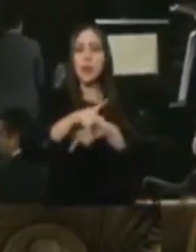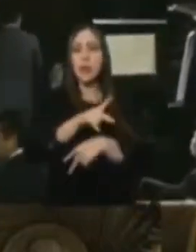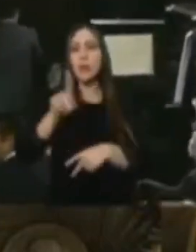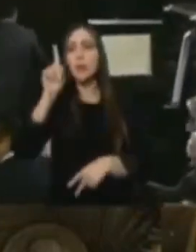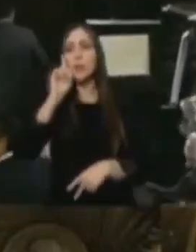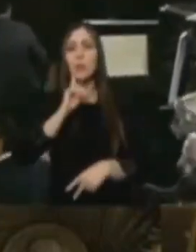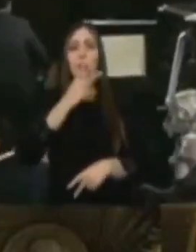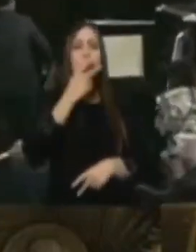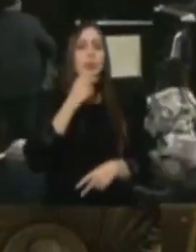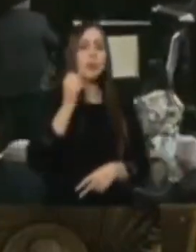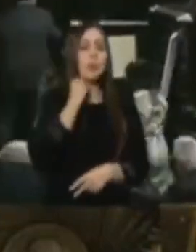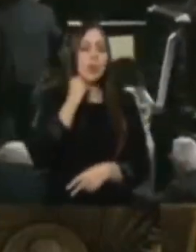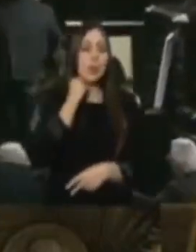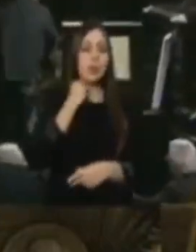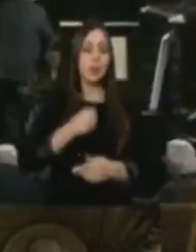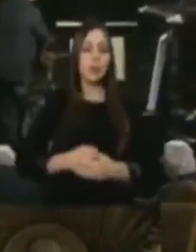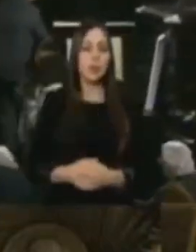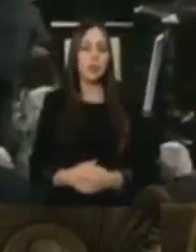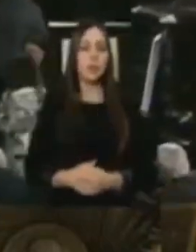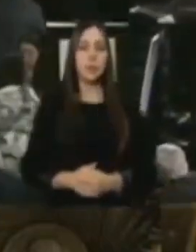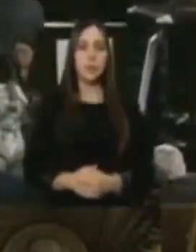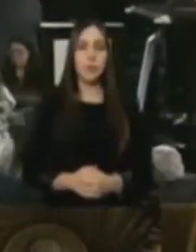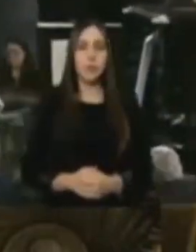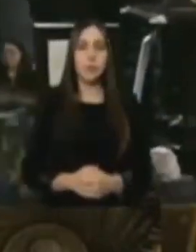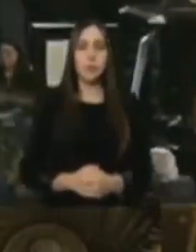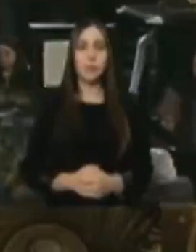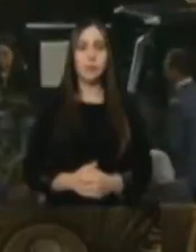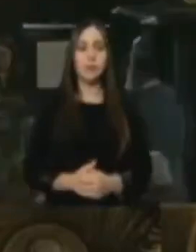senadores presentes.